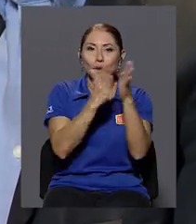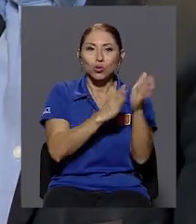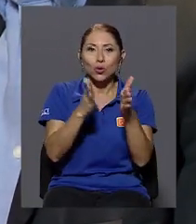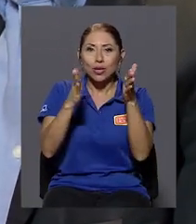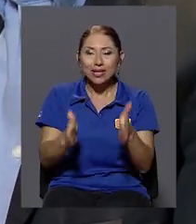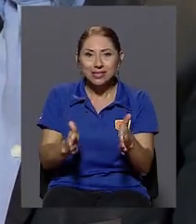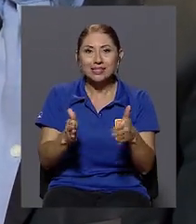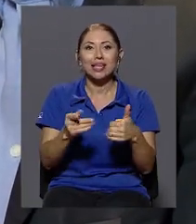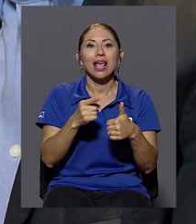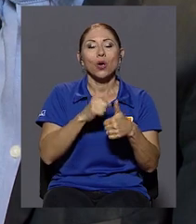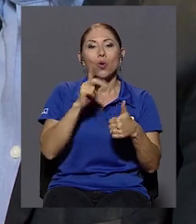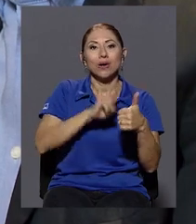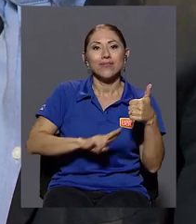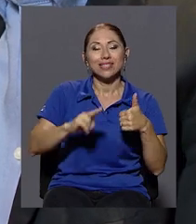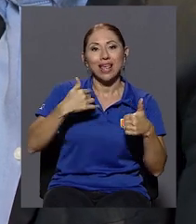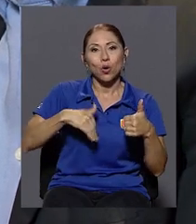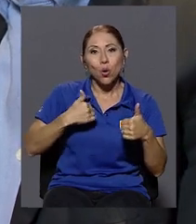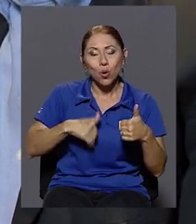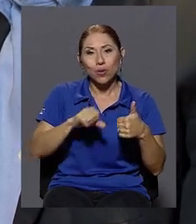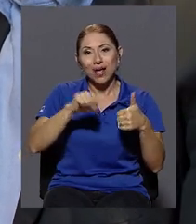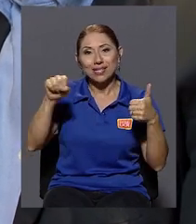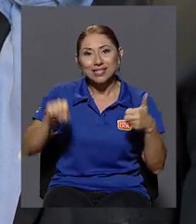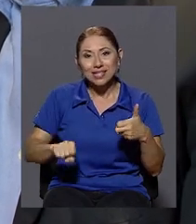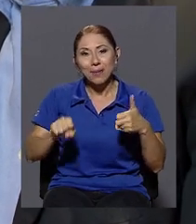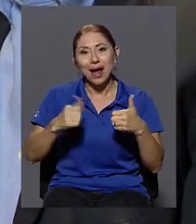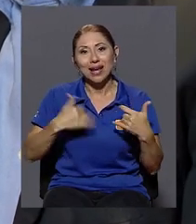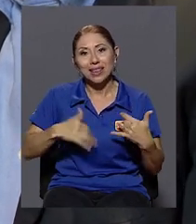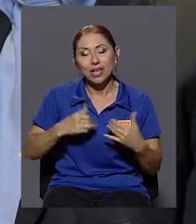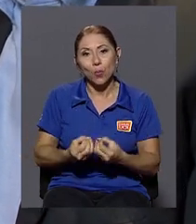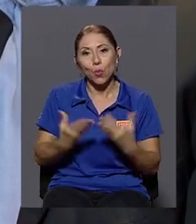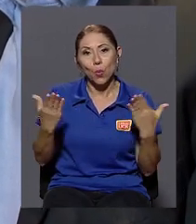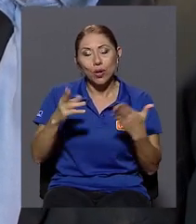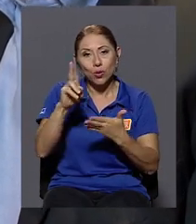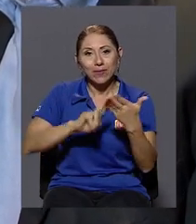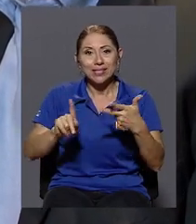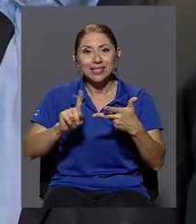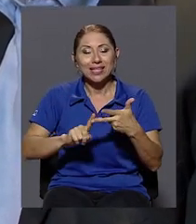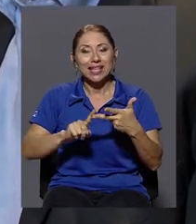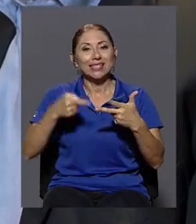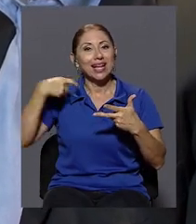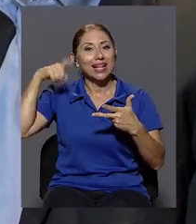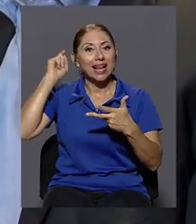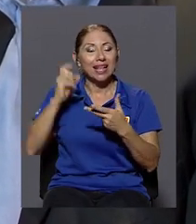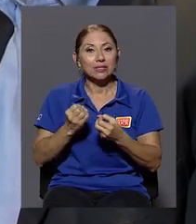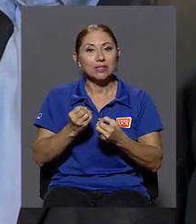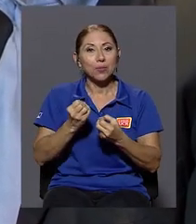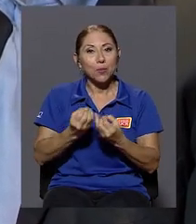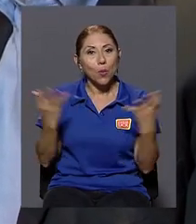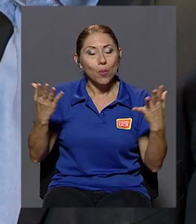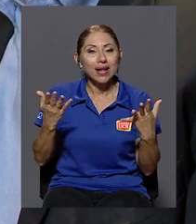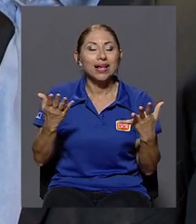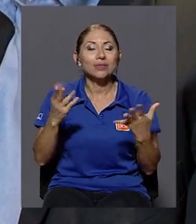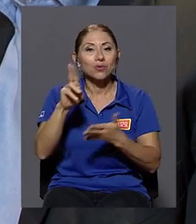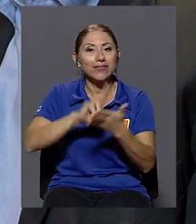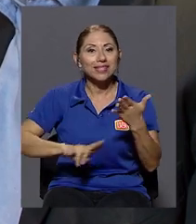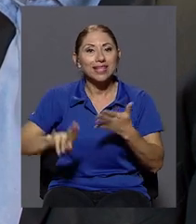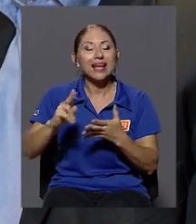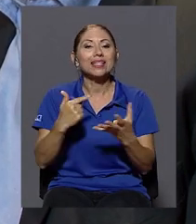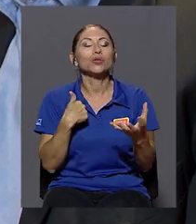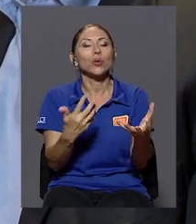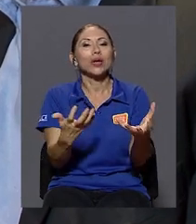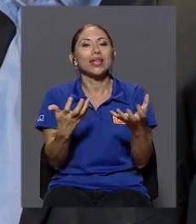el IESAL, la Universidad de Córdoba, el Sistema Argentino Público de Universidades, la Secretaría de Políticas Universitarias,